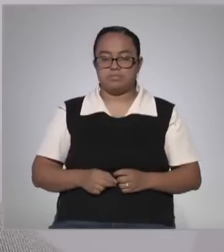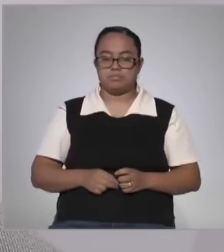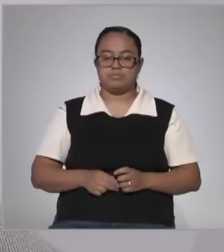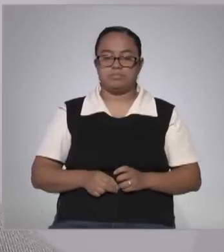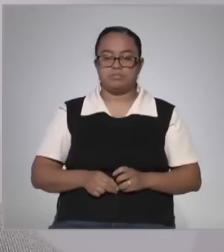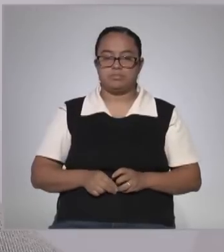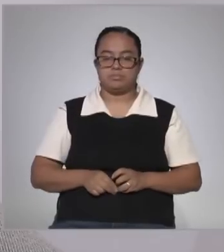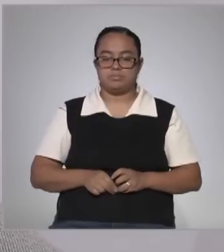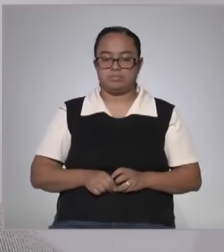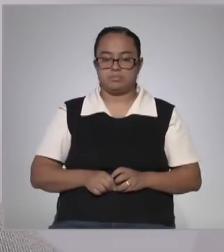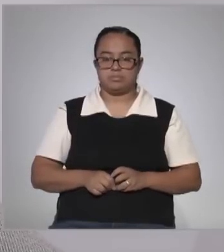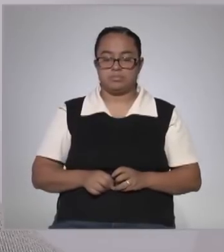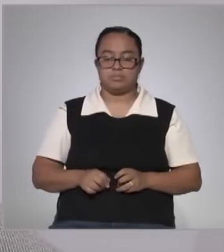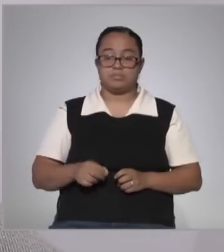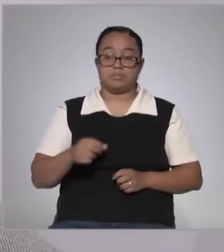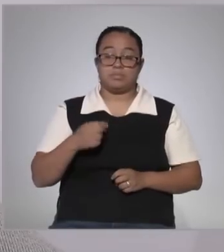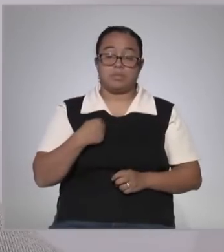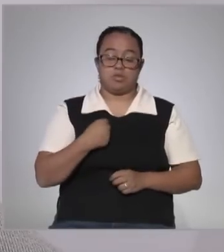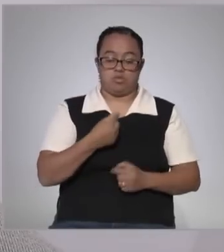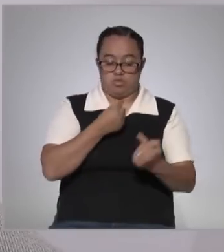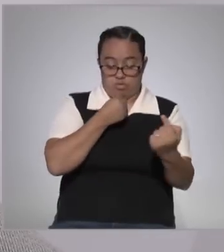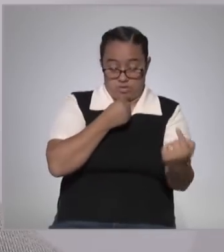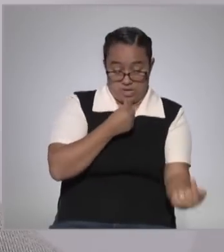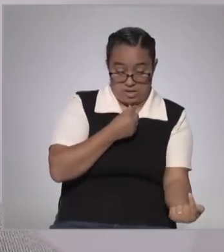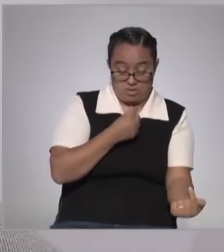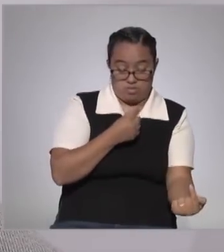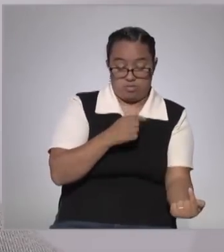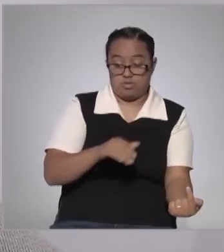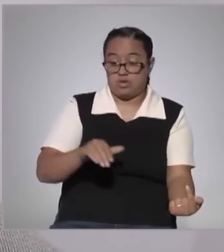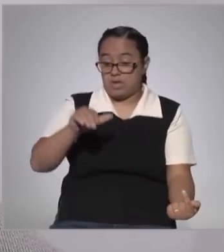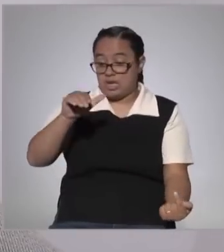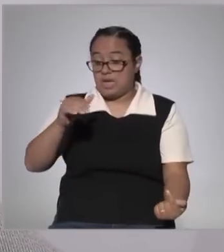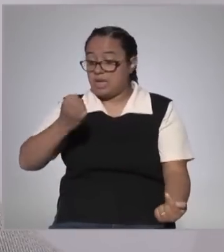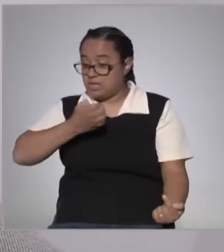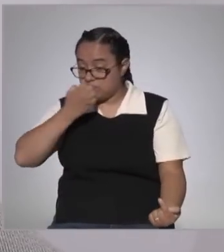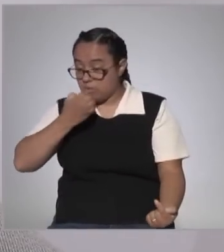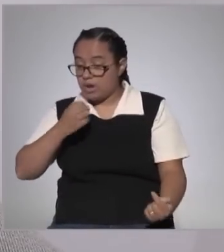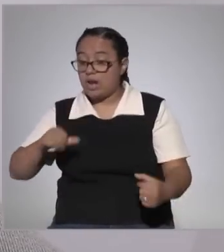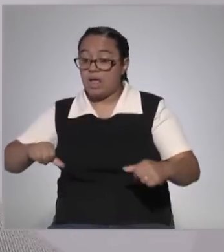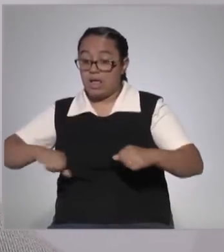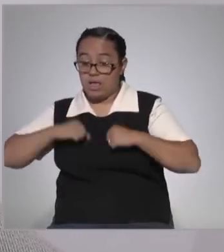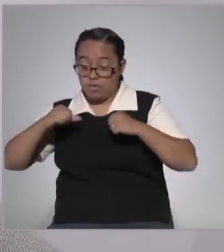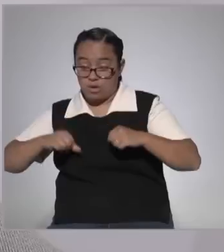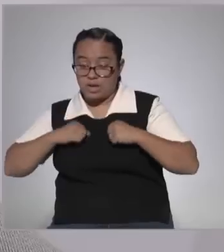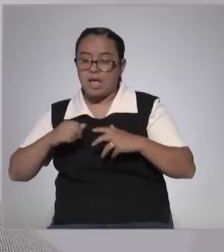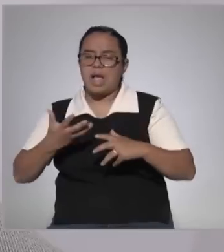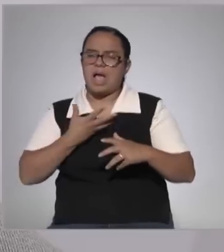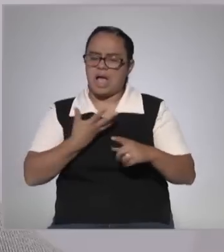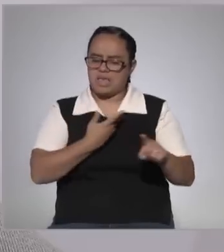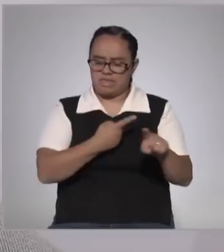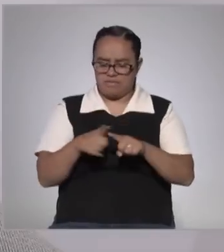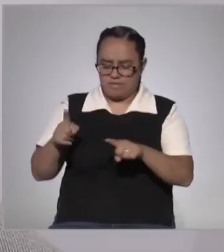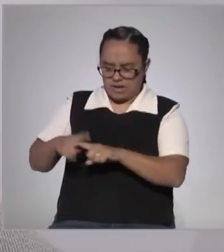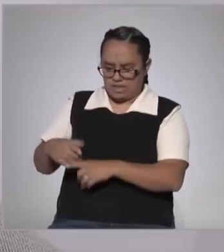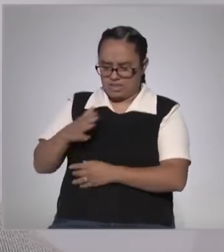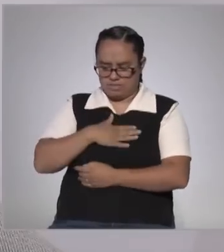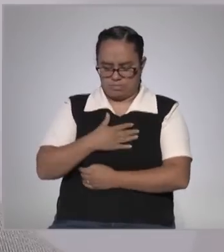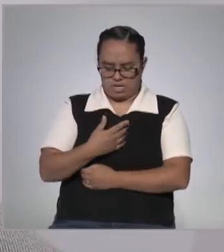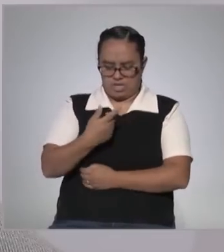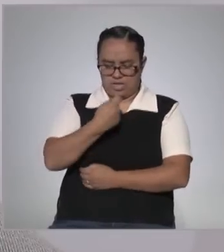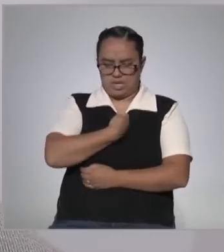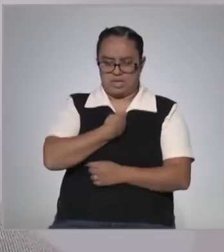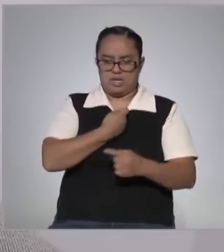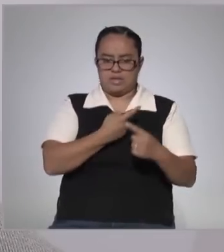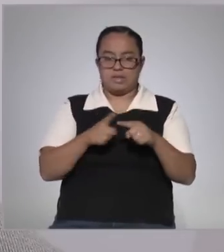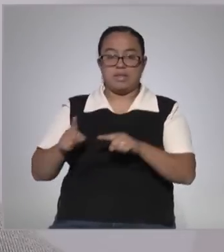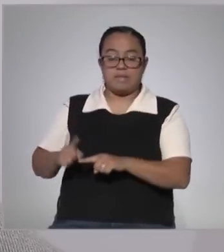tenemos una identidad cuando estamos en la primera infancia, en la etapa escolar, en la adolescencia. O sea, no solamente esa crisis de la identidad